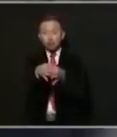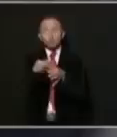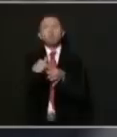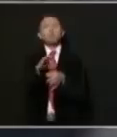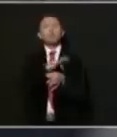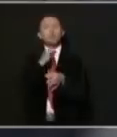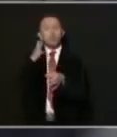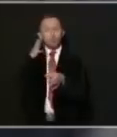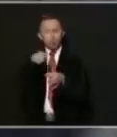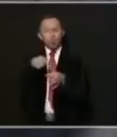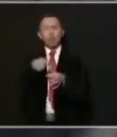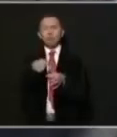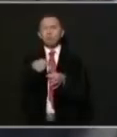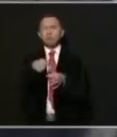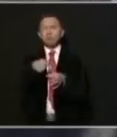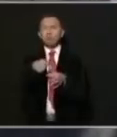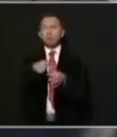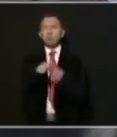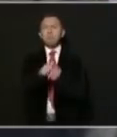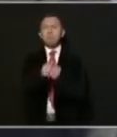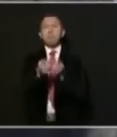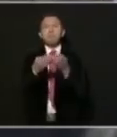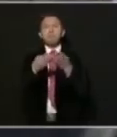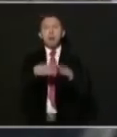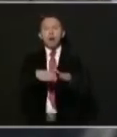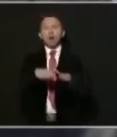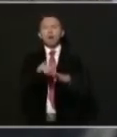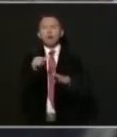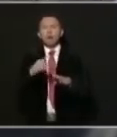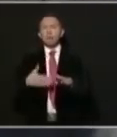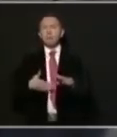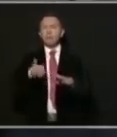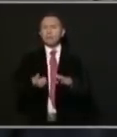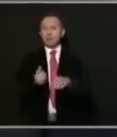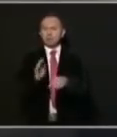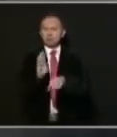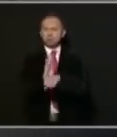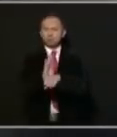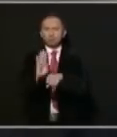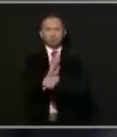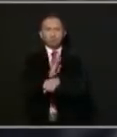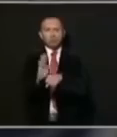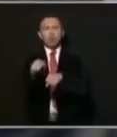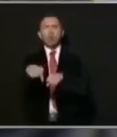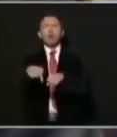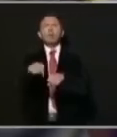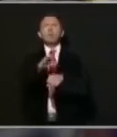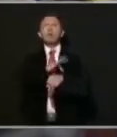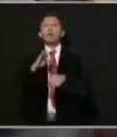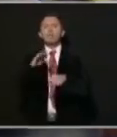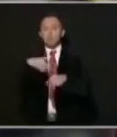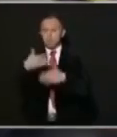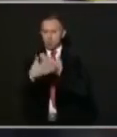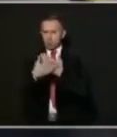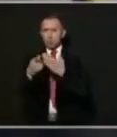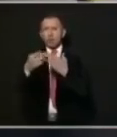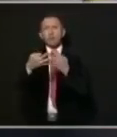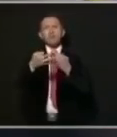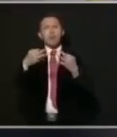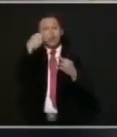y va a tener sucursales pronto en todo el territorio